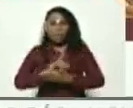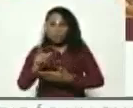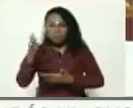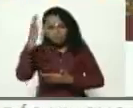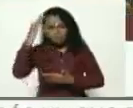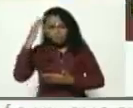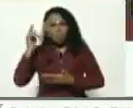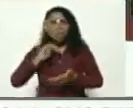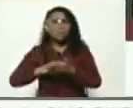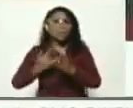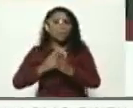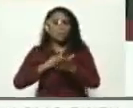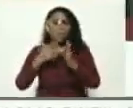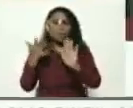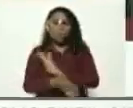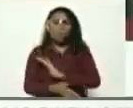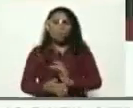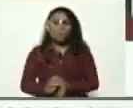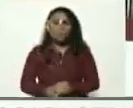lo que somos.